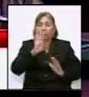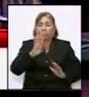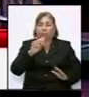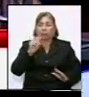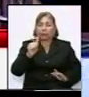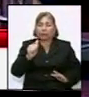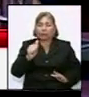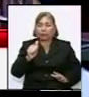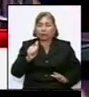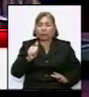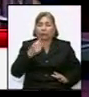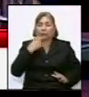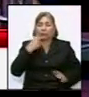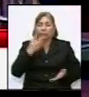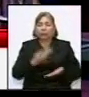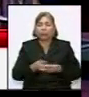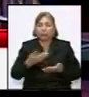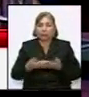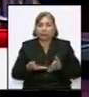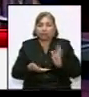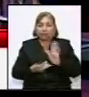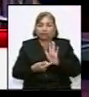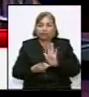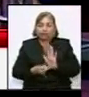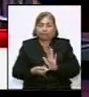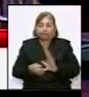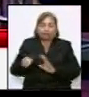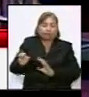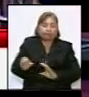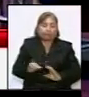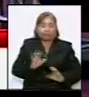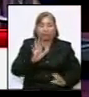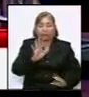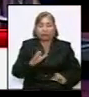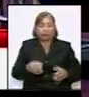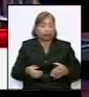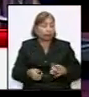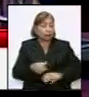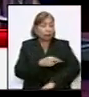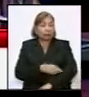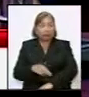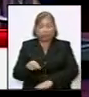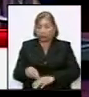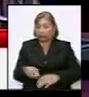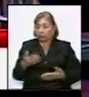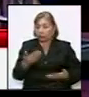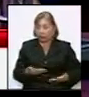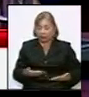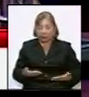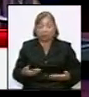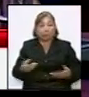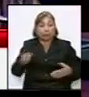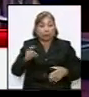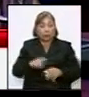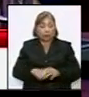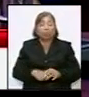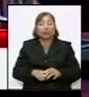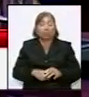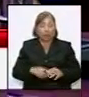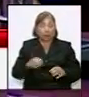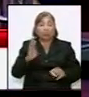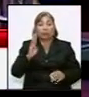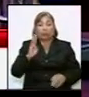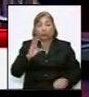del código penal que se proponen en el ejercicio de su especialidad o profesión por ende están incluidos los bachilleres y los